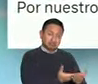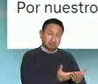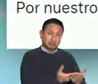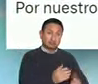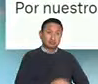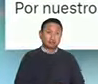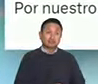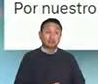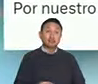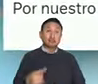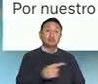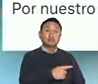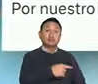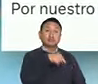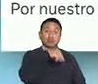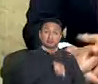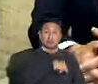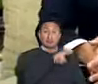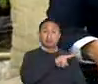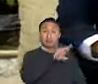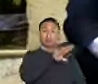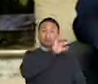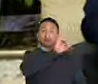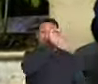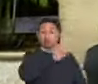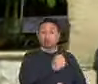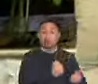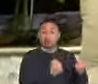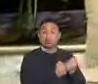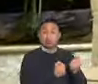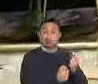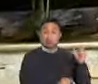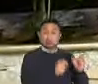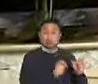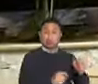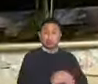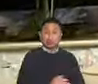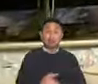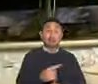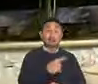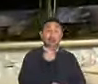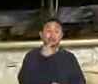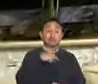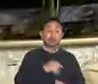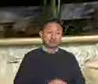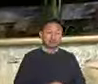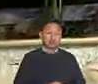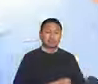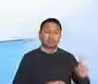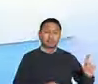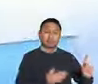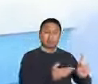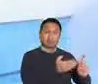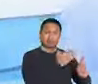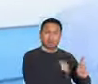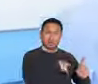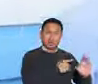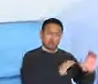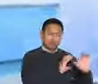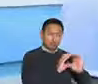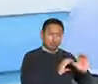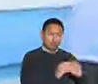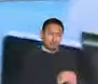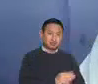llegó al sillón municipal con el 25% de respaldo de la población. Freile señaló que ha conversado con Muñoz, de sus discusiones siempre